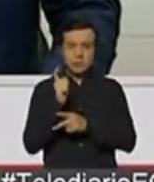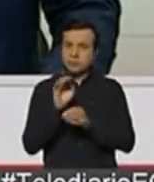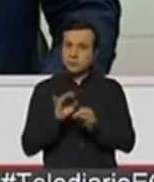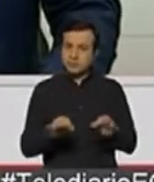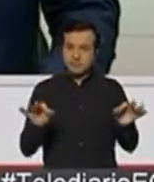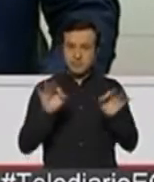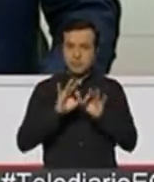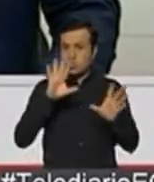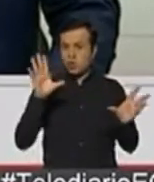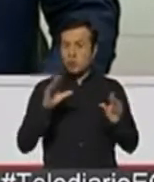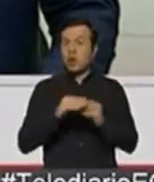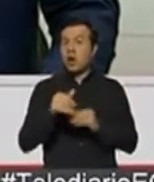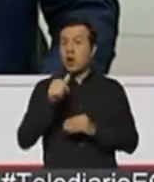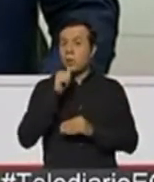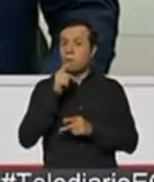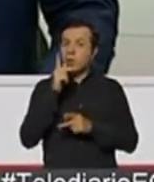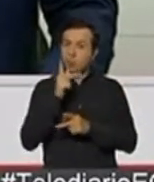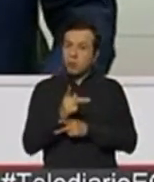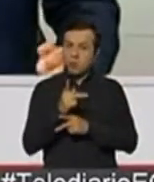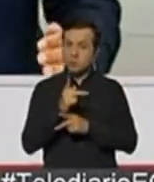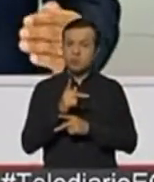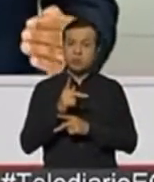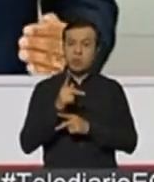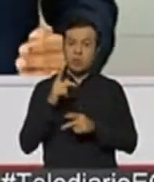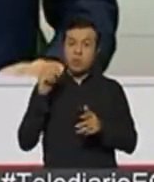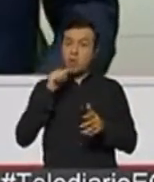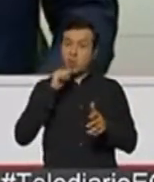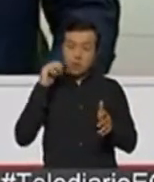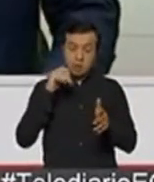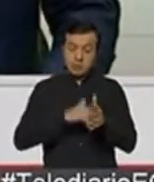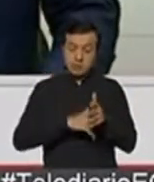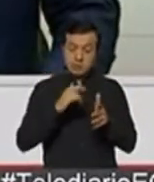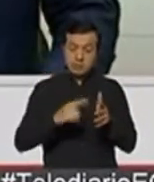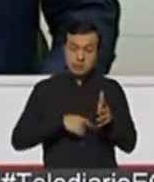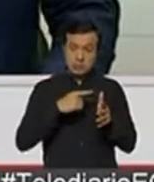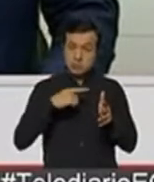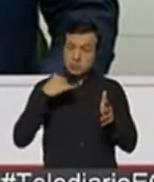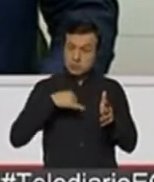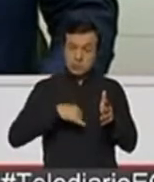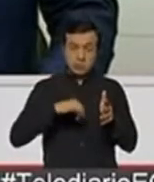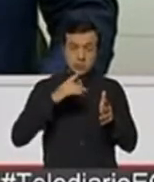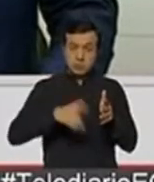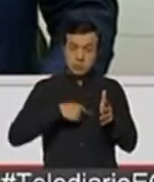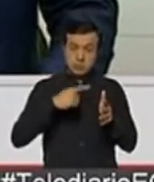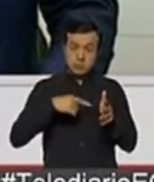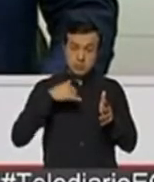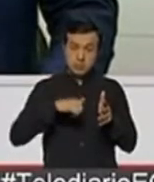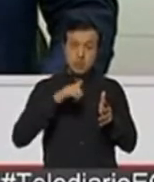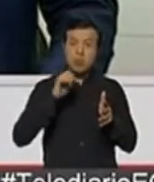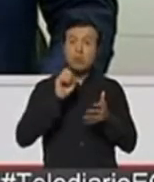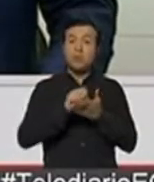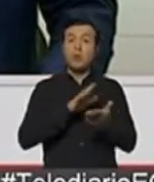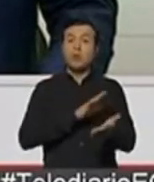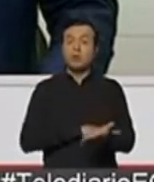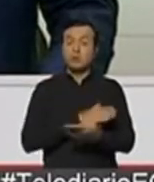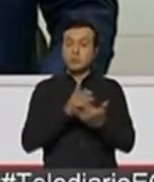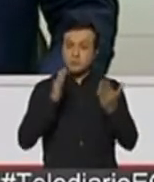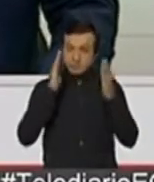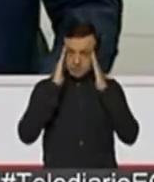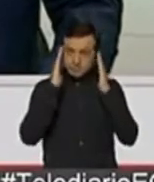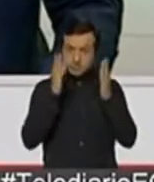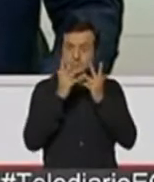todo el ciclo del agua para permitir que la potencialidad de nuestros ríos siga funcionando en aquellos proyectos que están